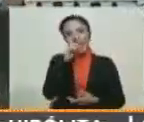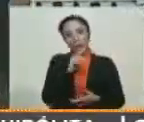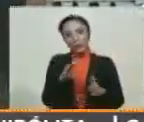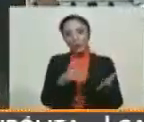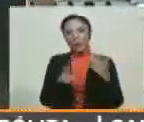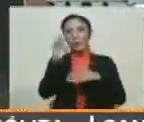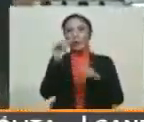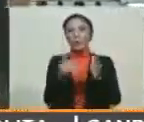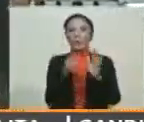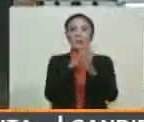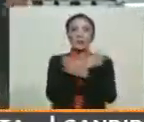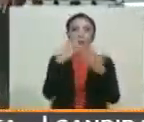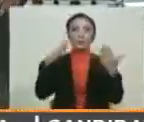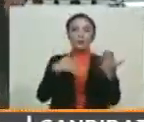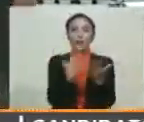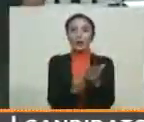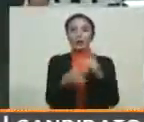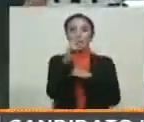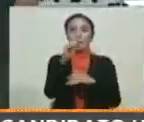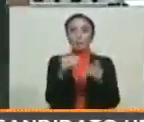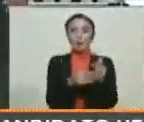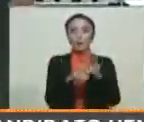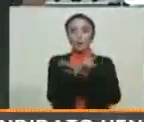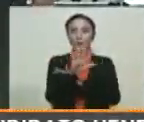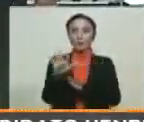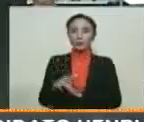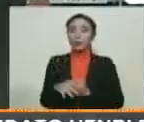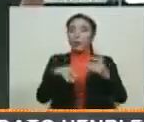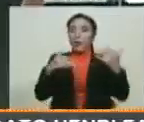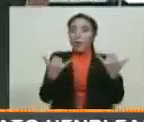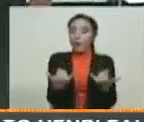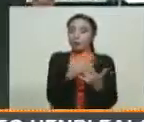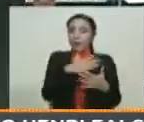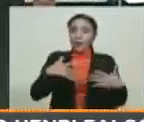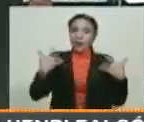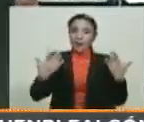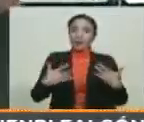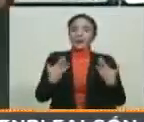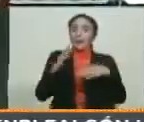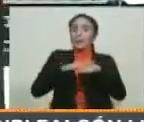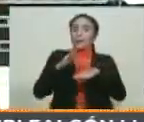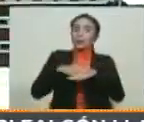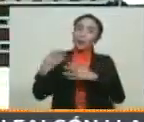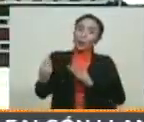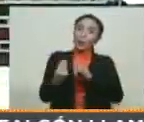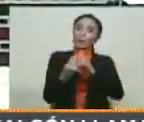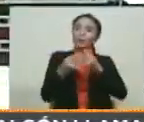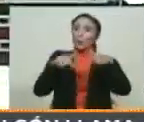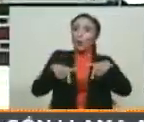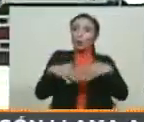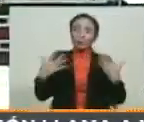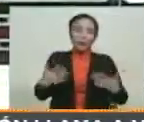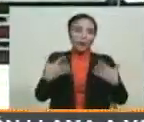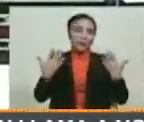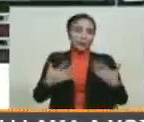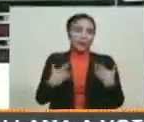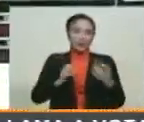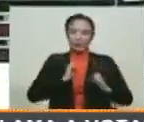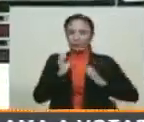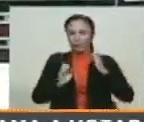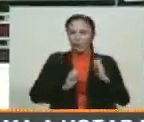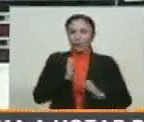2019 2025 presidentes estamos muy contentos por que nos acompañen el día de hoy y portuguesa